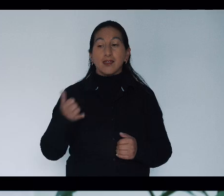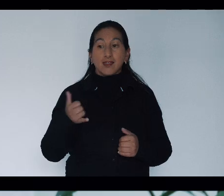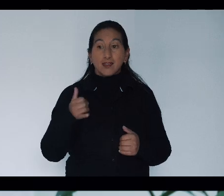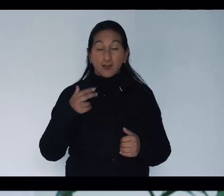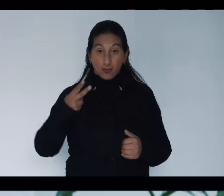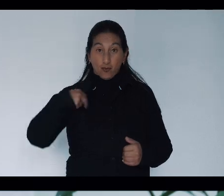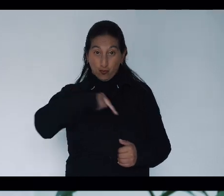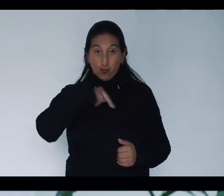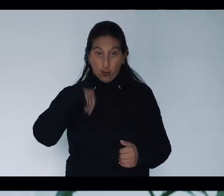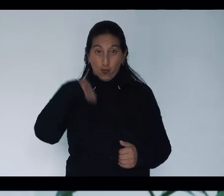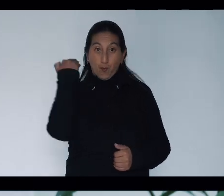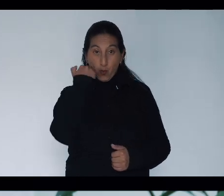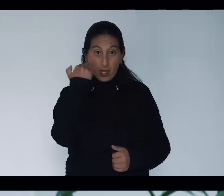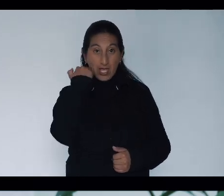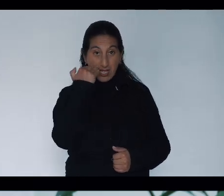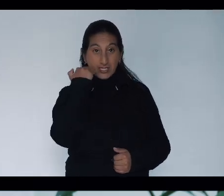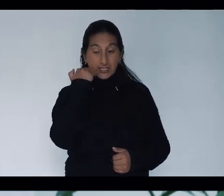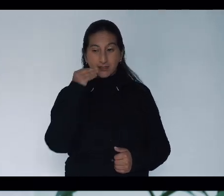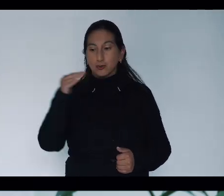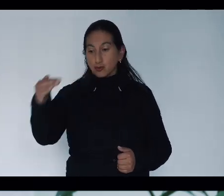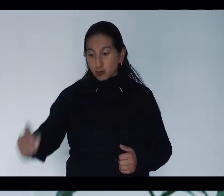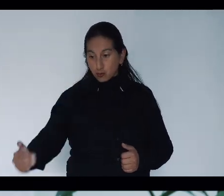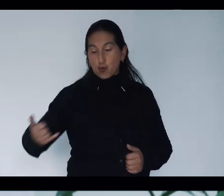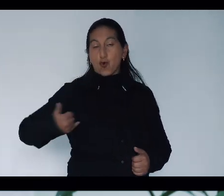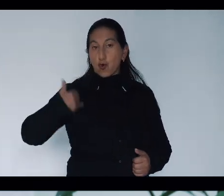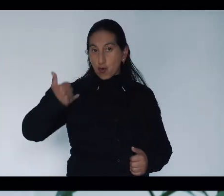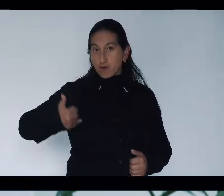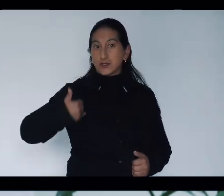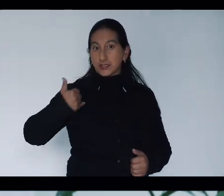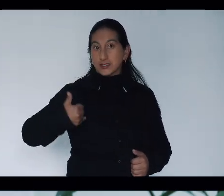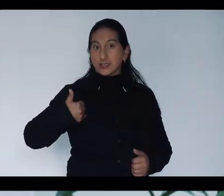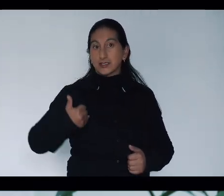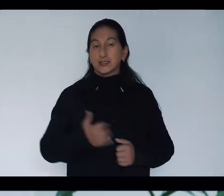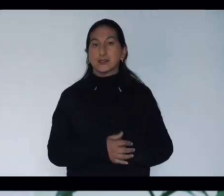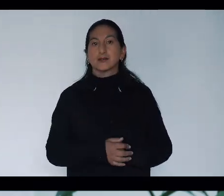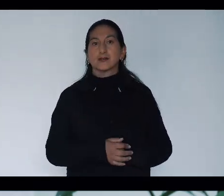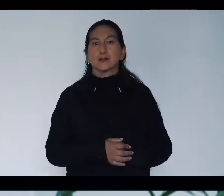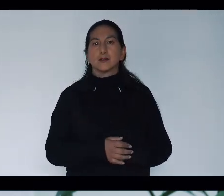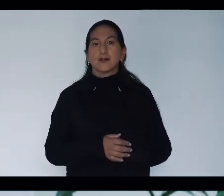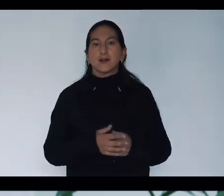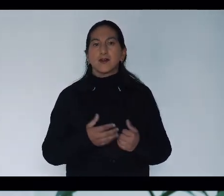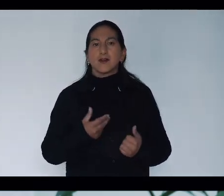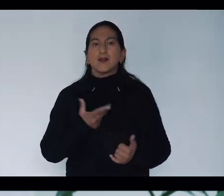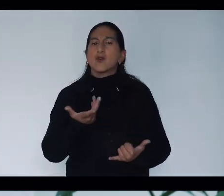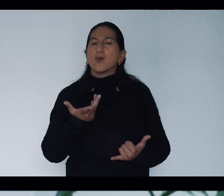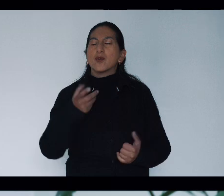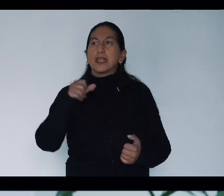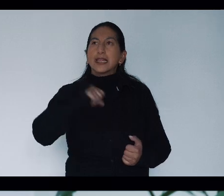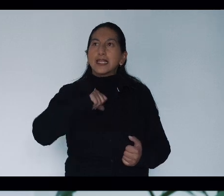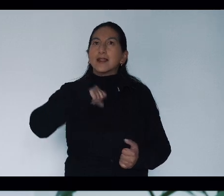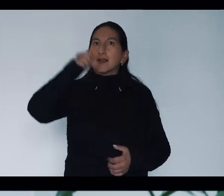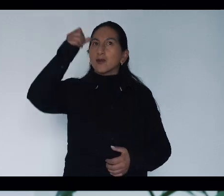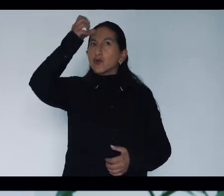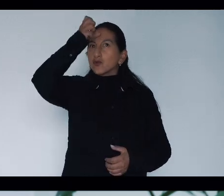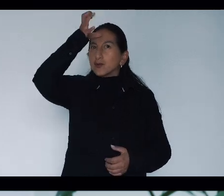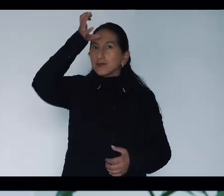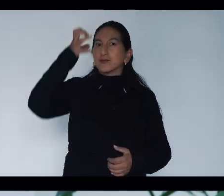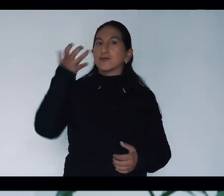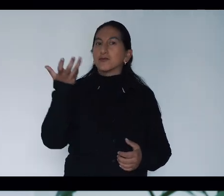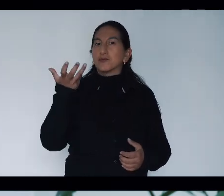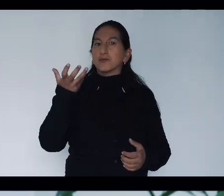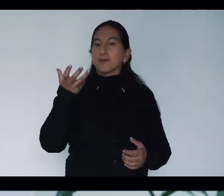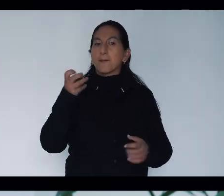a nosotras las mujeres como a nuestros niños, niñas y adolescentes. Y teniendo conocimiento en lo que es la violencia basada en